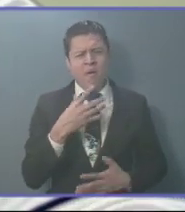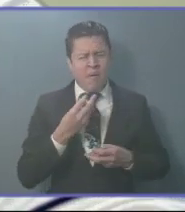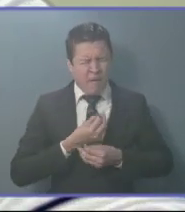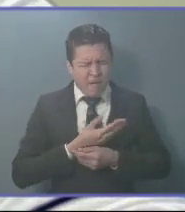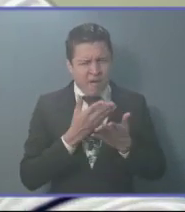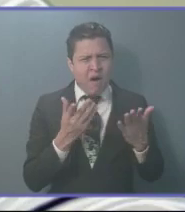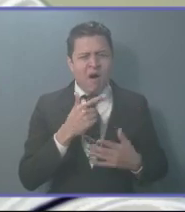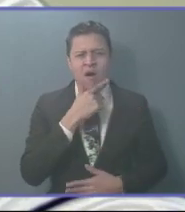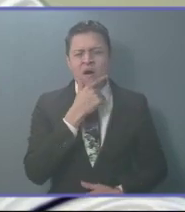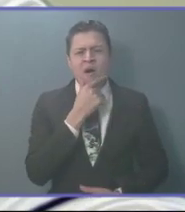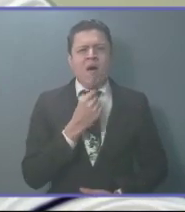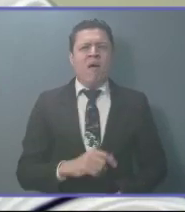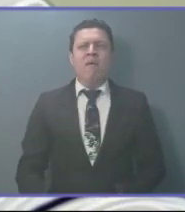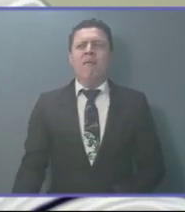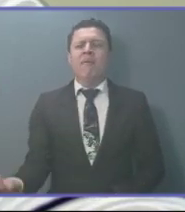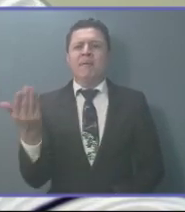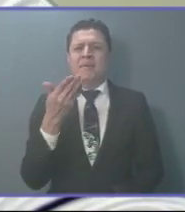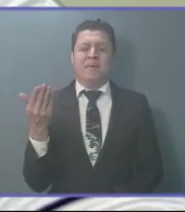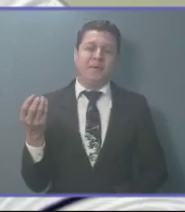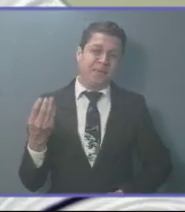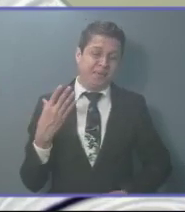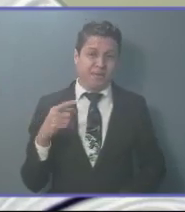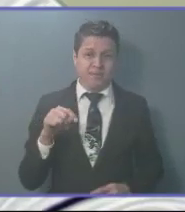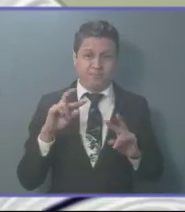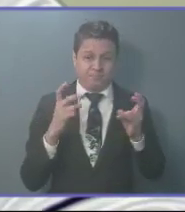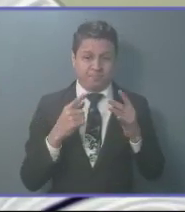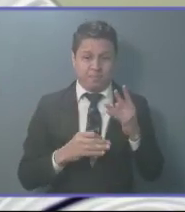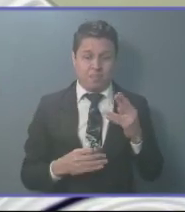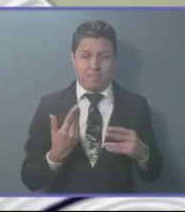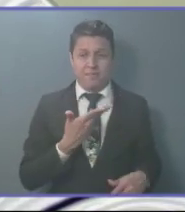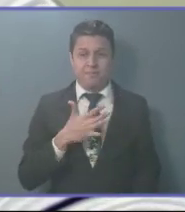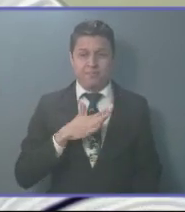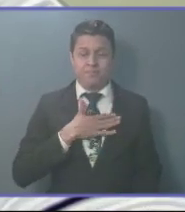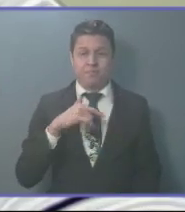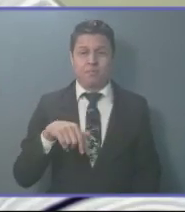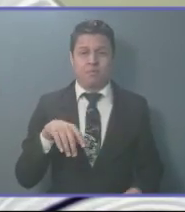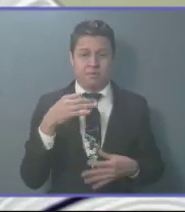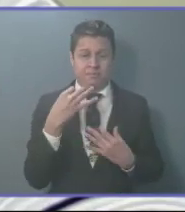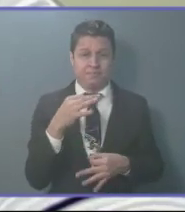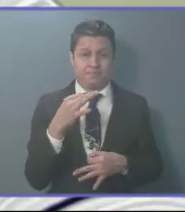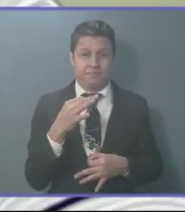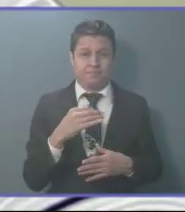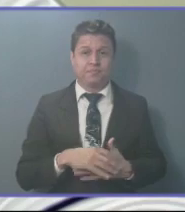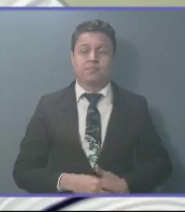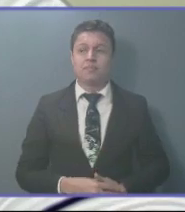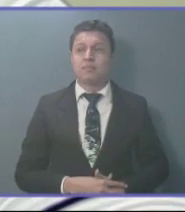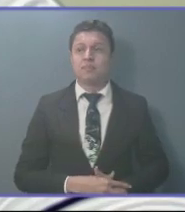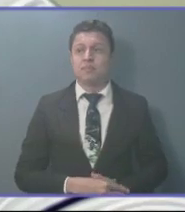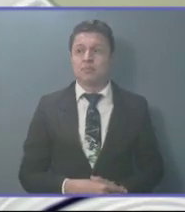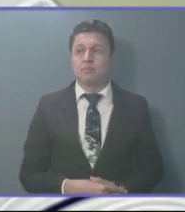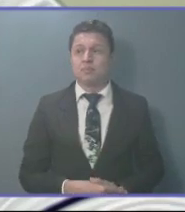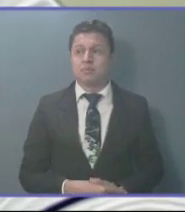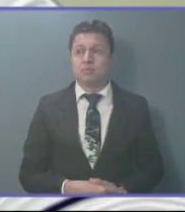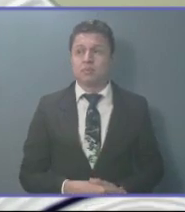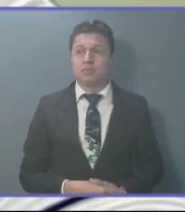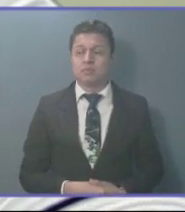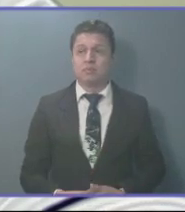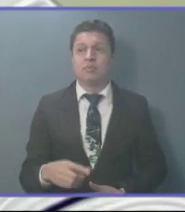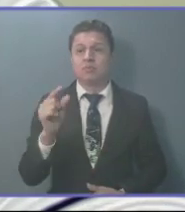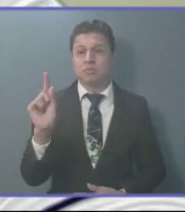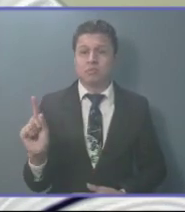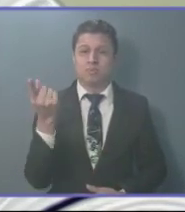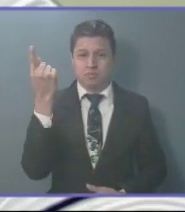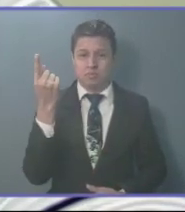los comentarios del veto que contiene este documento, lo único que han